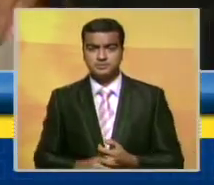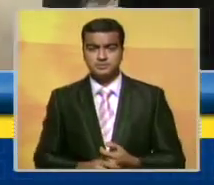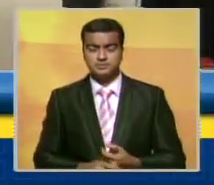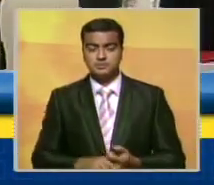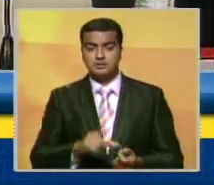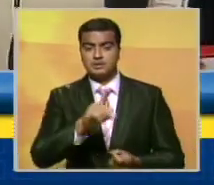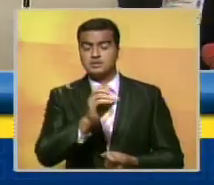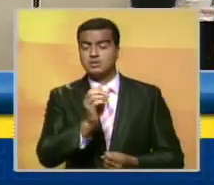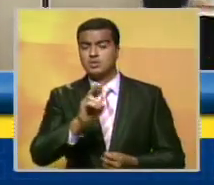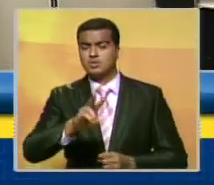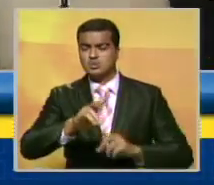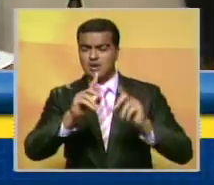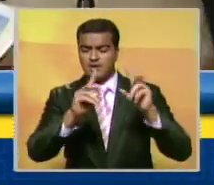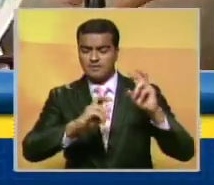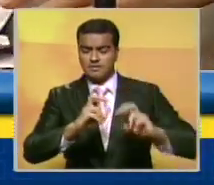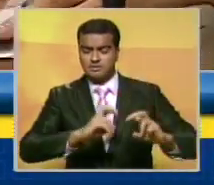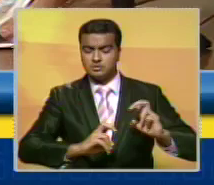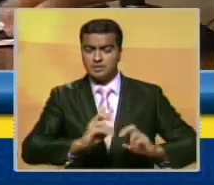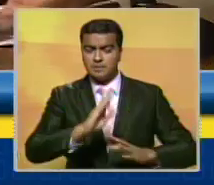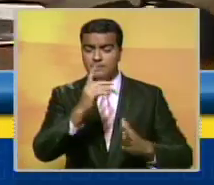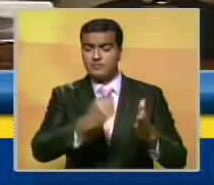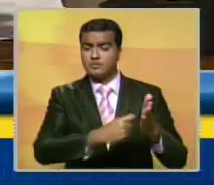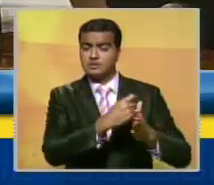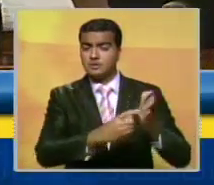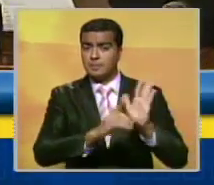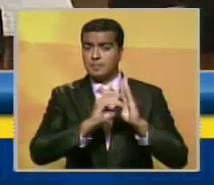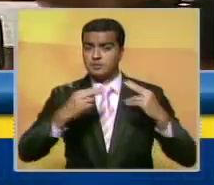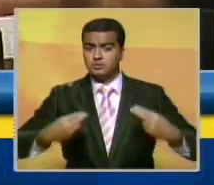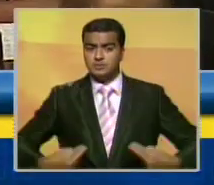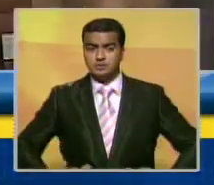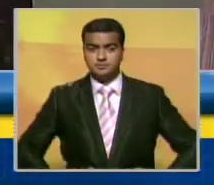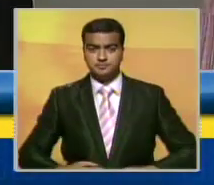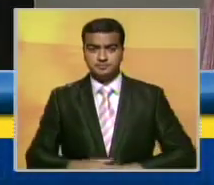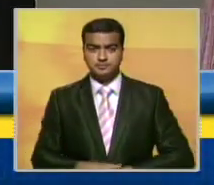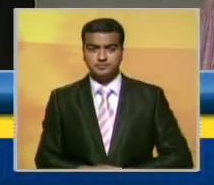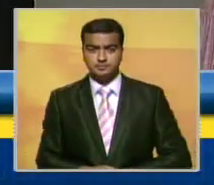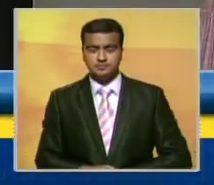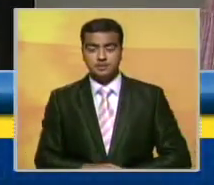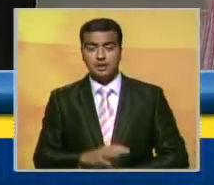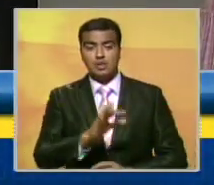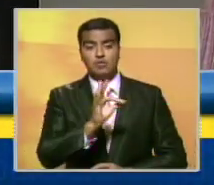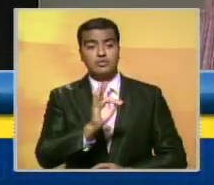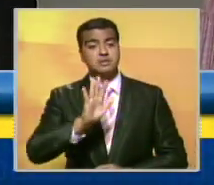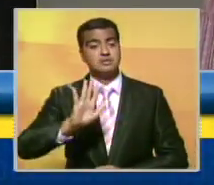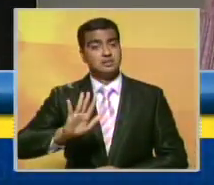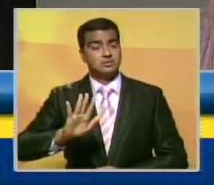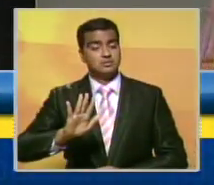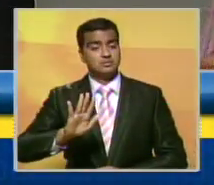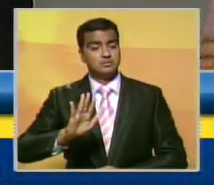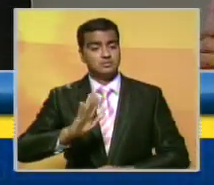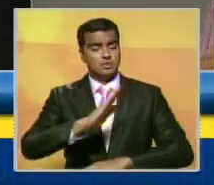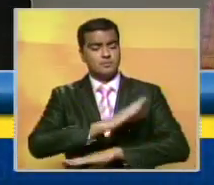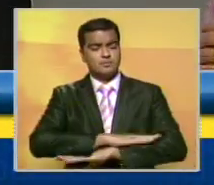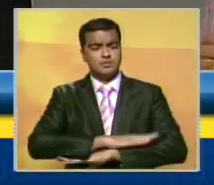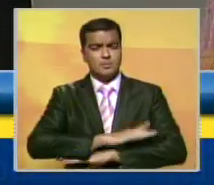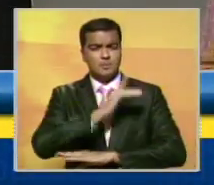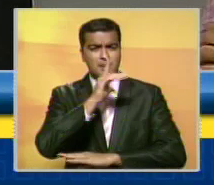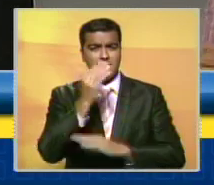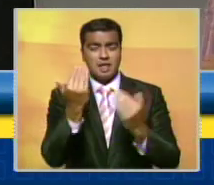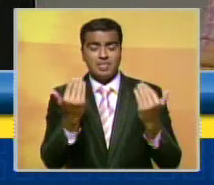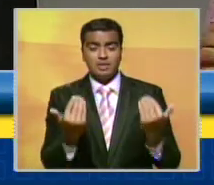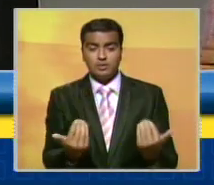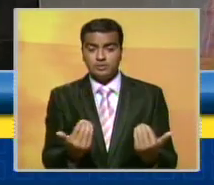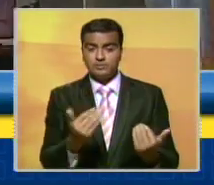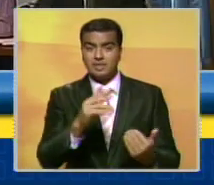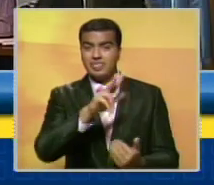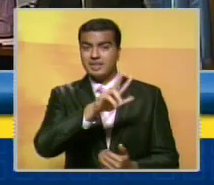102 averiguaciones por presuntas violaciones a los Derechos Humanos de las cuales 95 son por trato cruel hasta la fecha